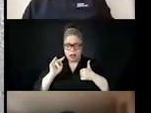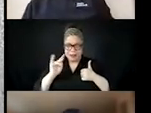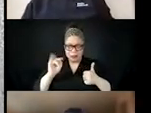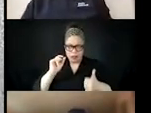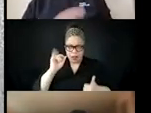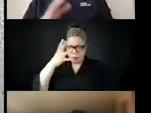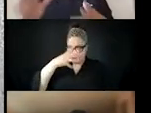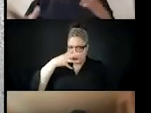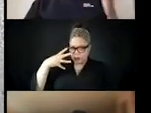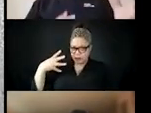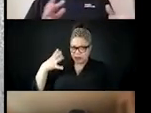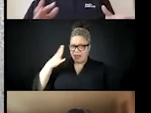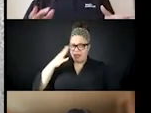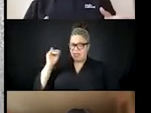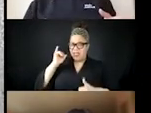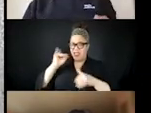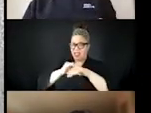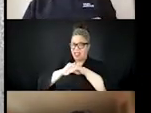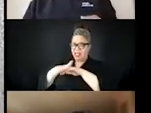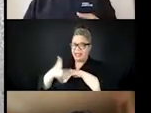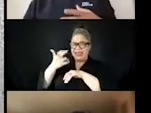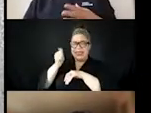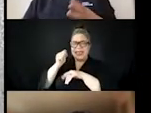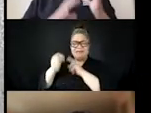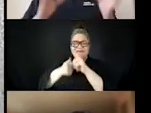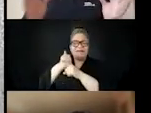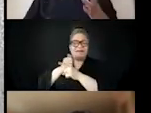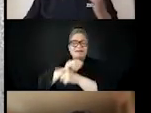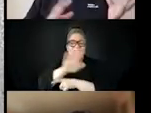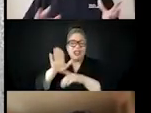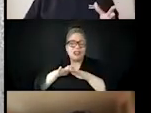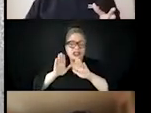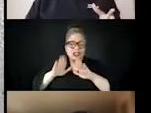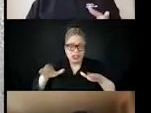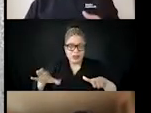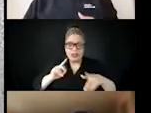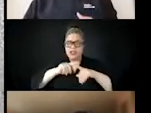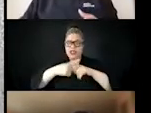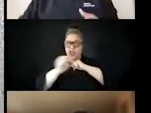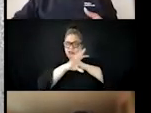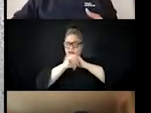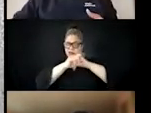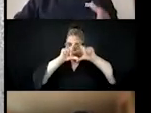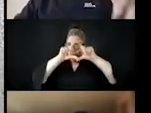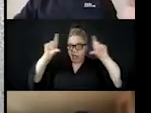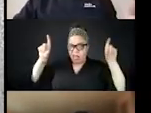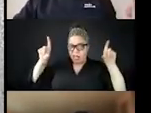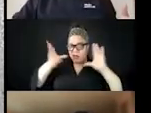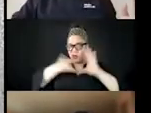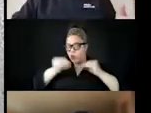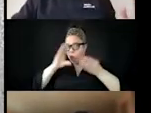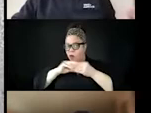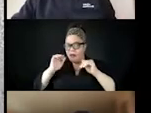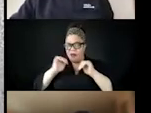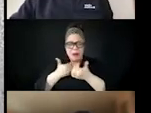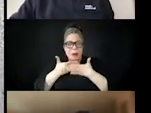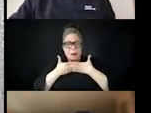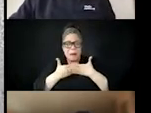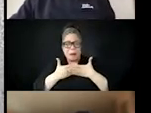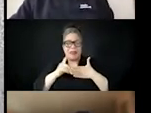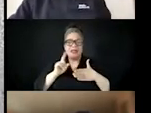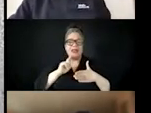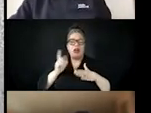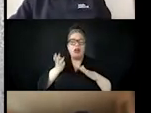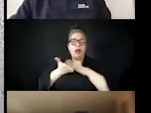y empezaron a intensificar cómo se circulaba esta información